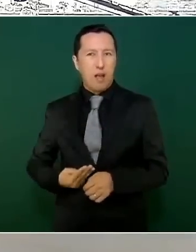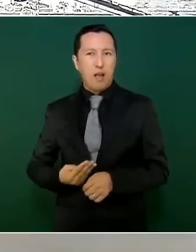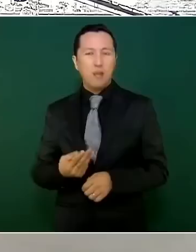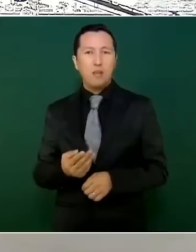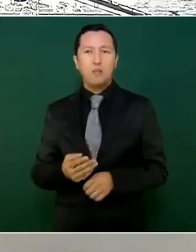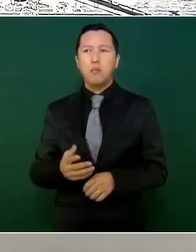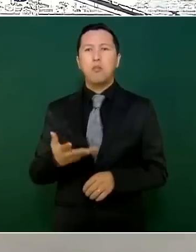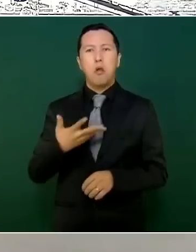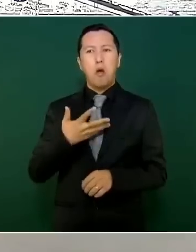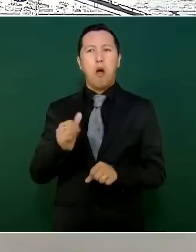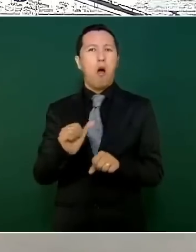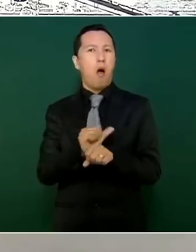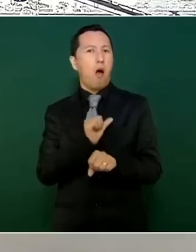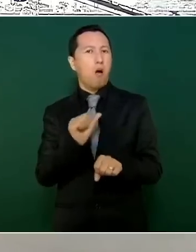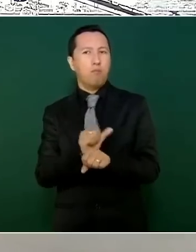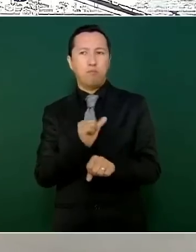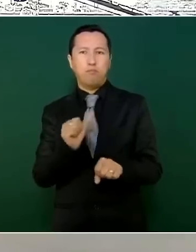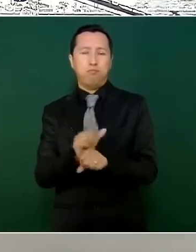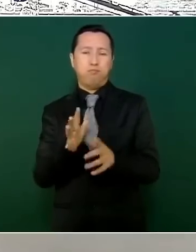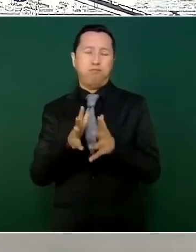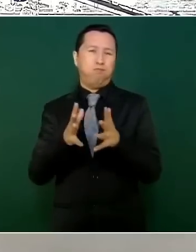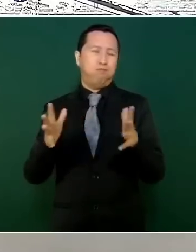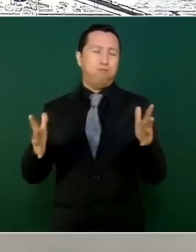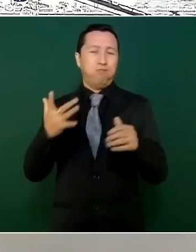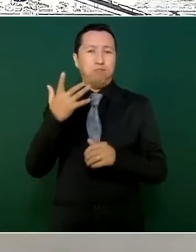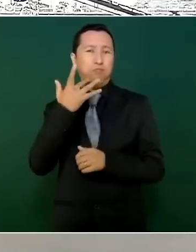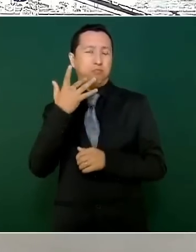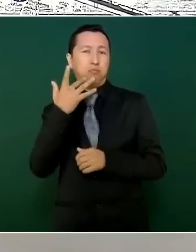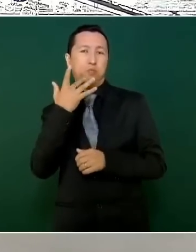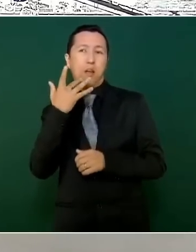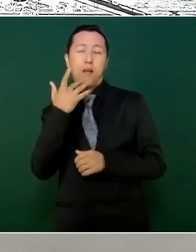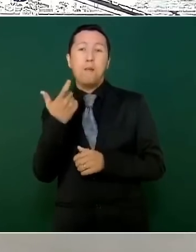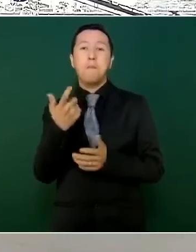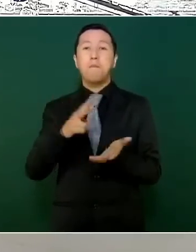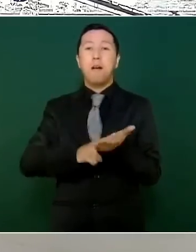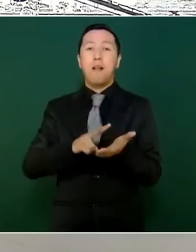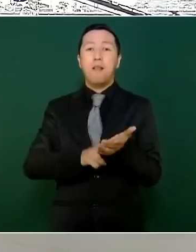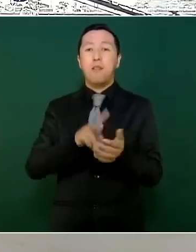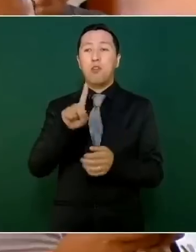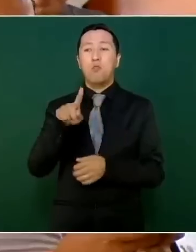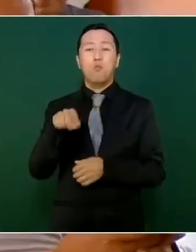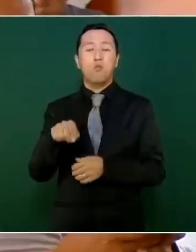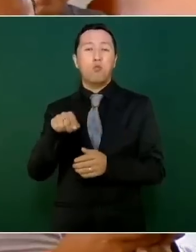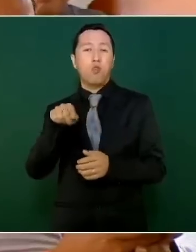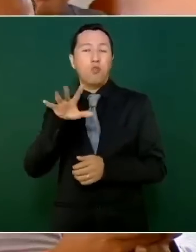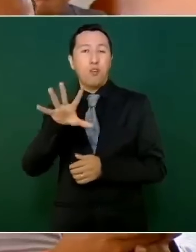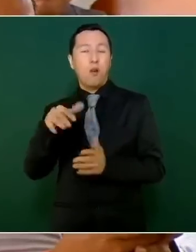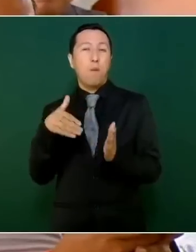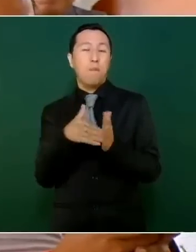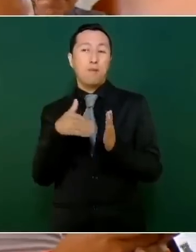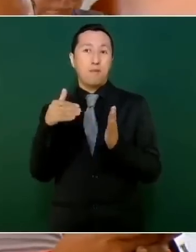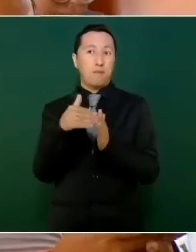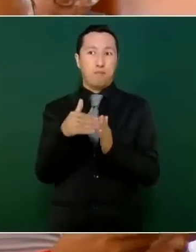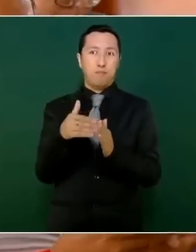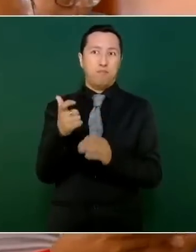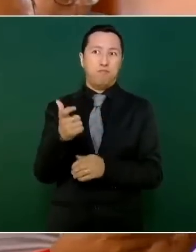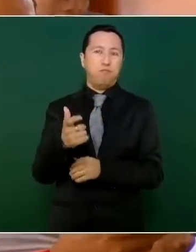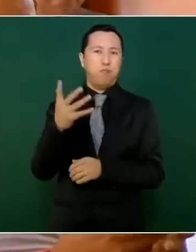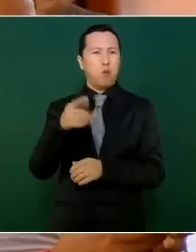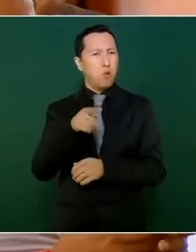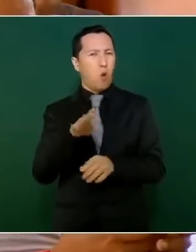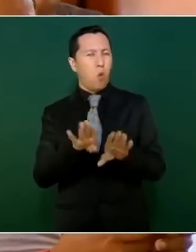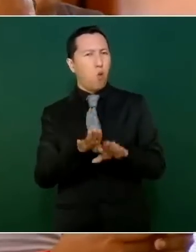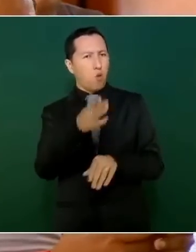de 2.5 millones de pesos. Entonces yo creo que ni a la gobernadora he visto en esa camioneta, ni a usted